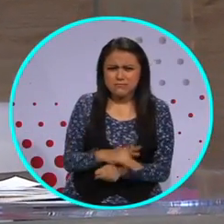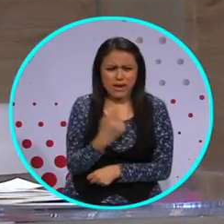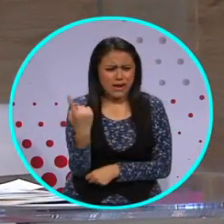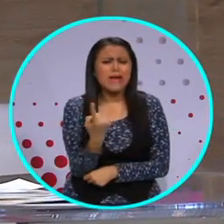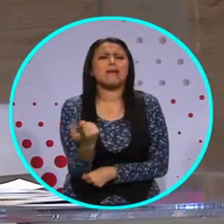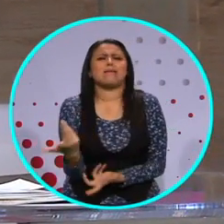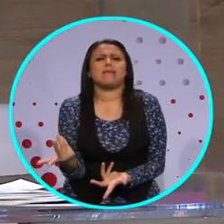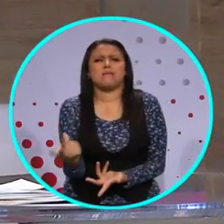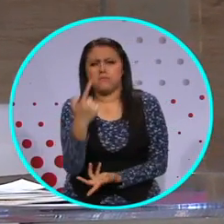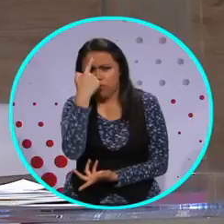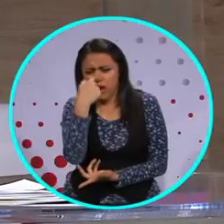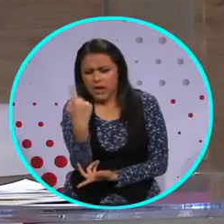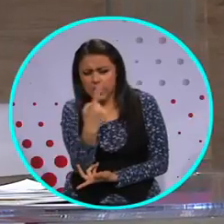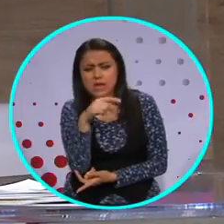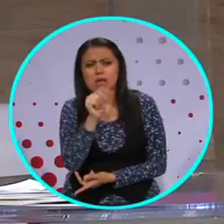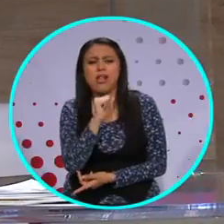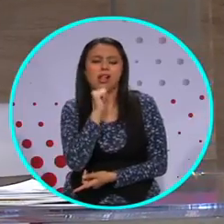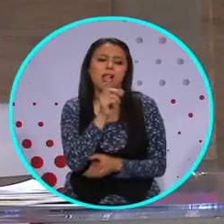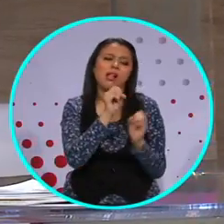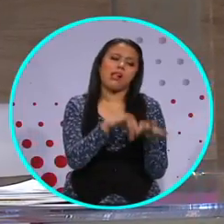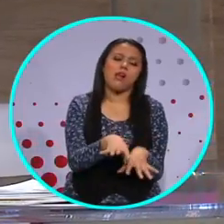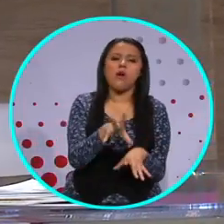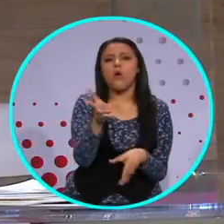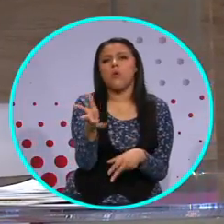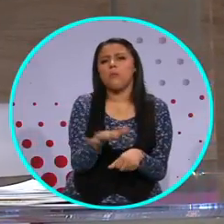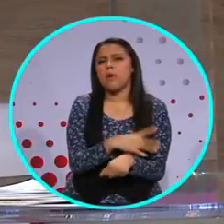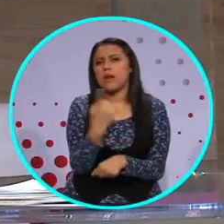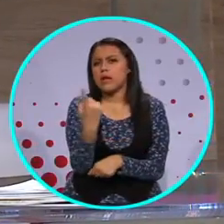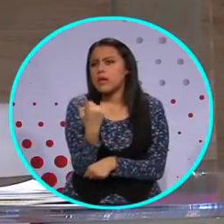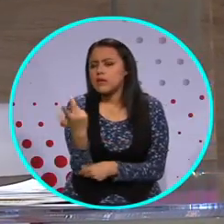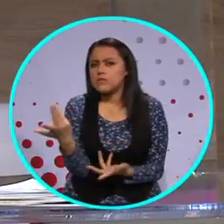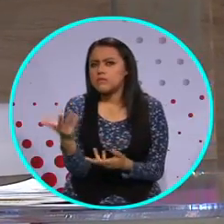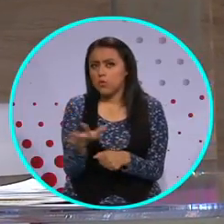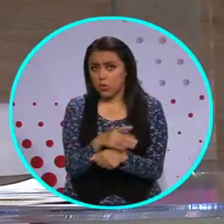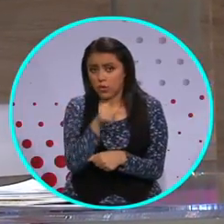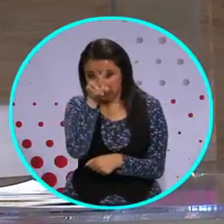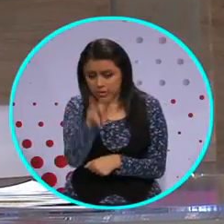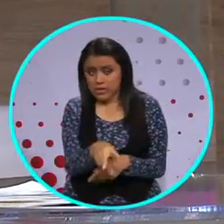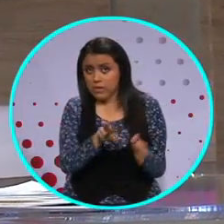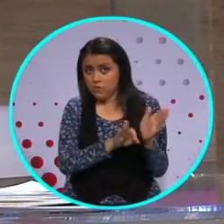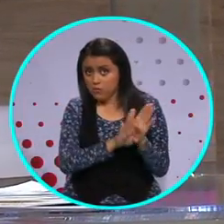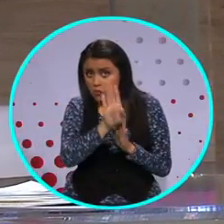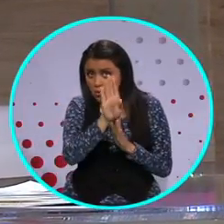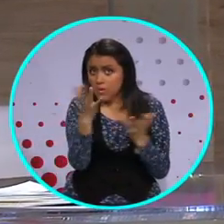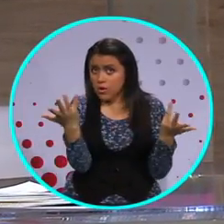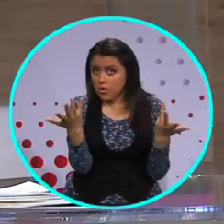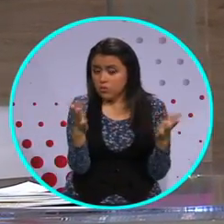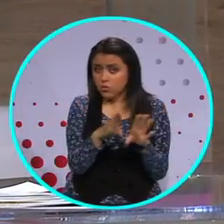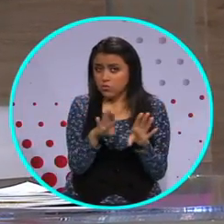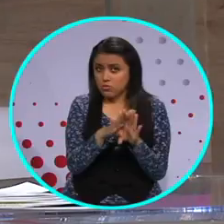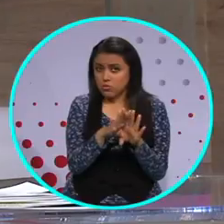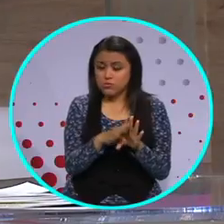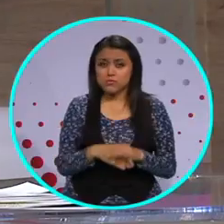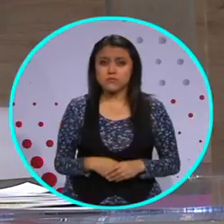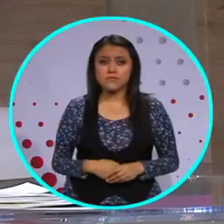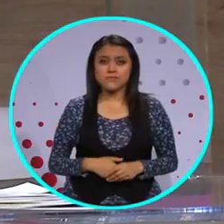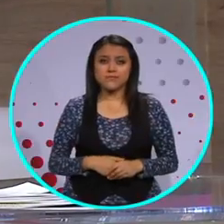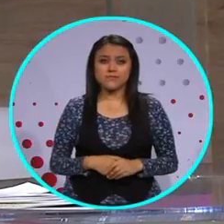alcance para que mejoren la solución como casi es el procedimiento alguien que está en un